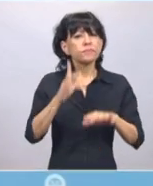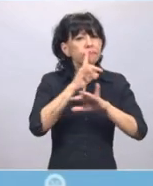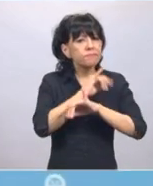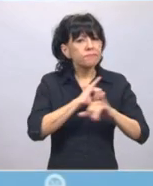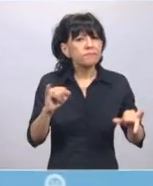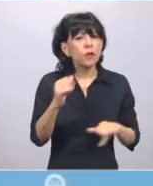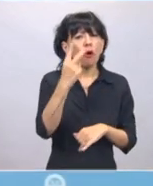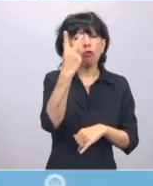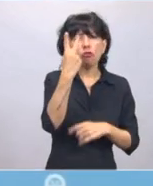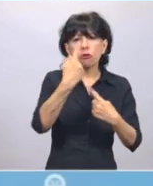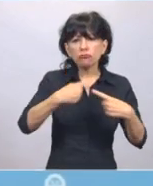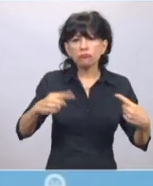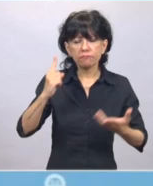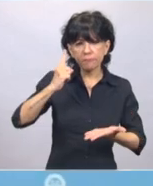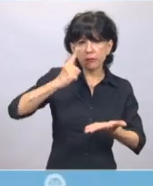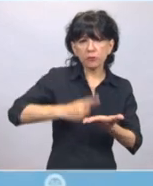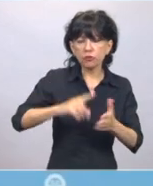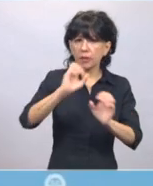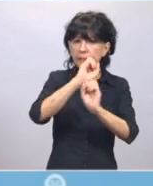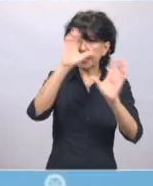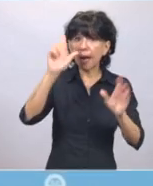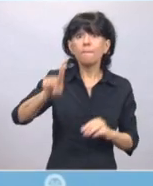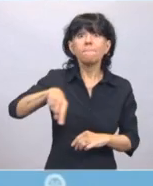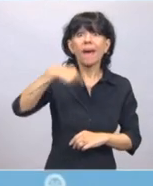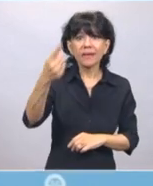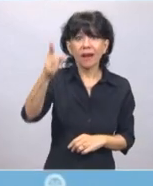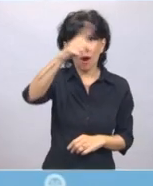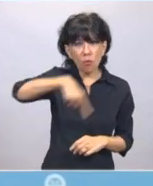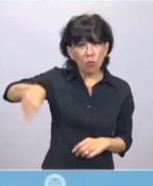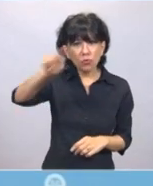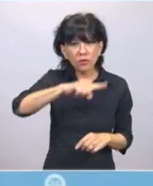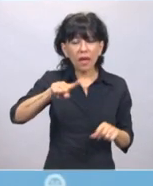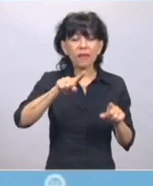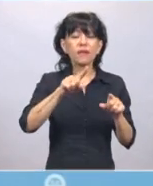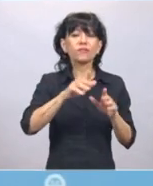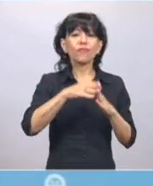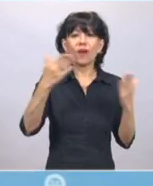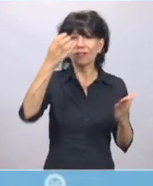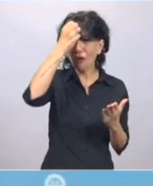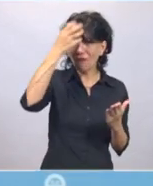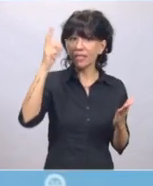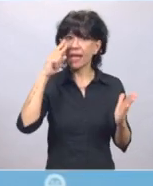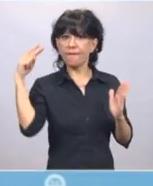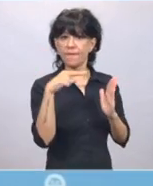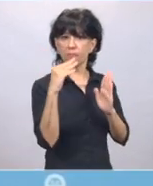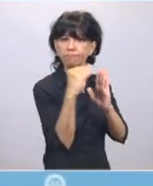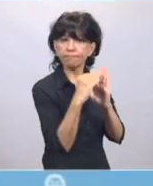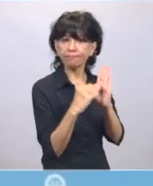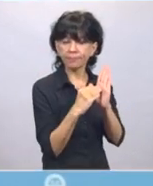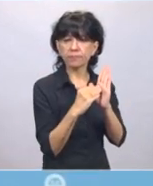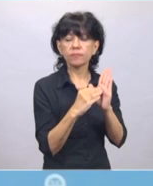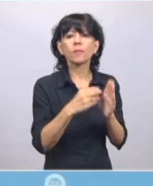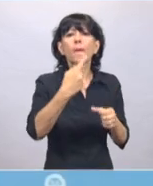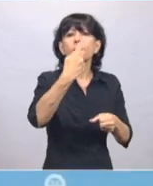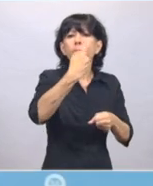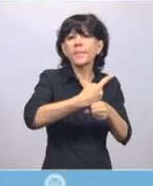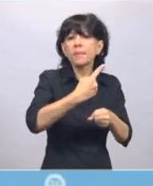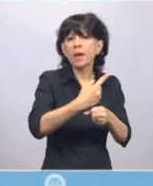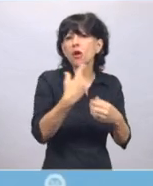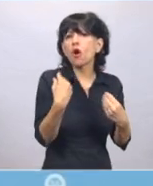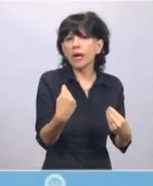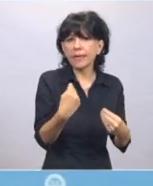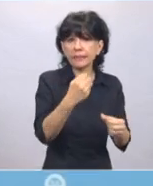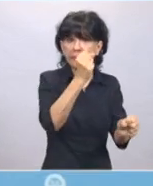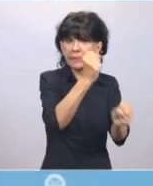medidas que en el día de mañana van a ver publicadas en el boletín oficial la primera que tiene que ver con la integración en el mercado de